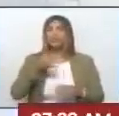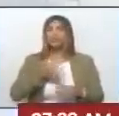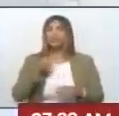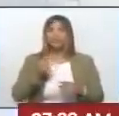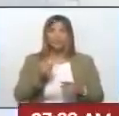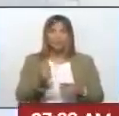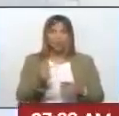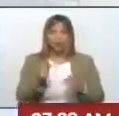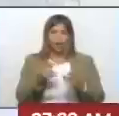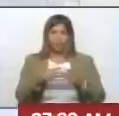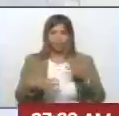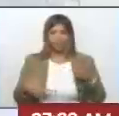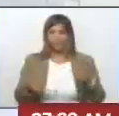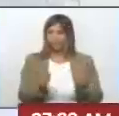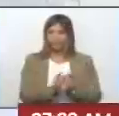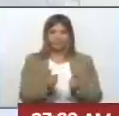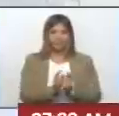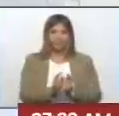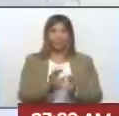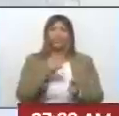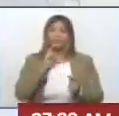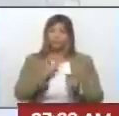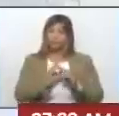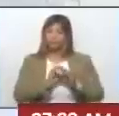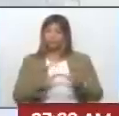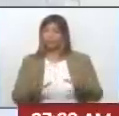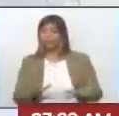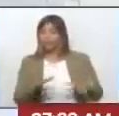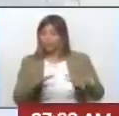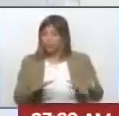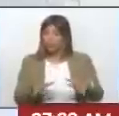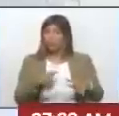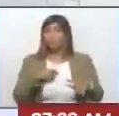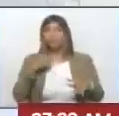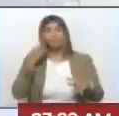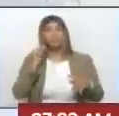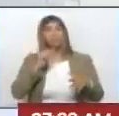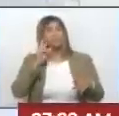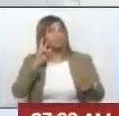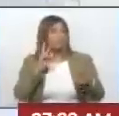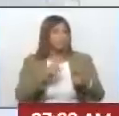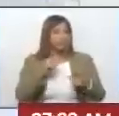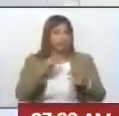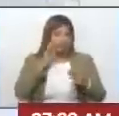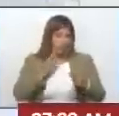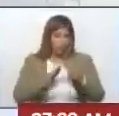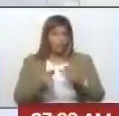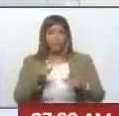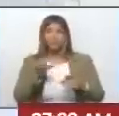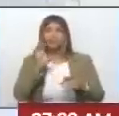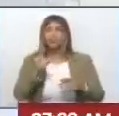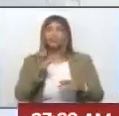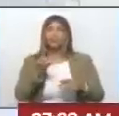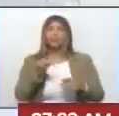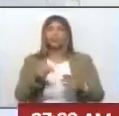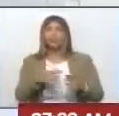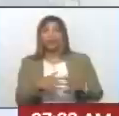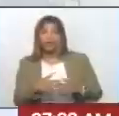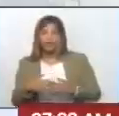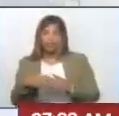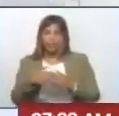pero realmente brillante, y que debía ser la doctrina de un Estado como los Estados Unidos, y no al